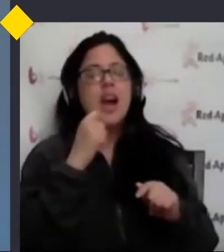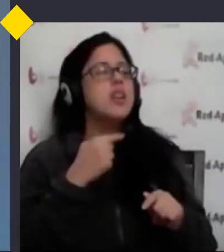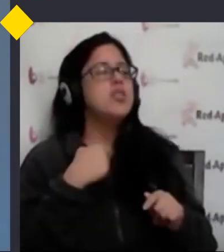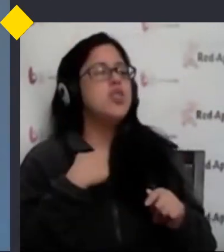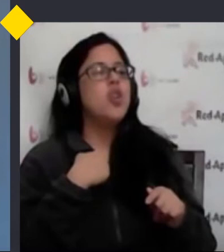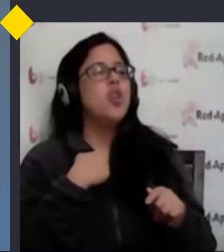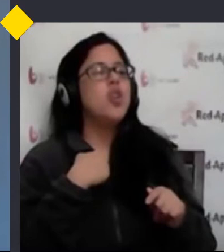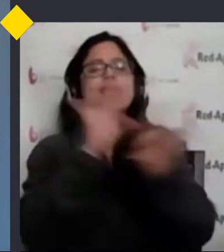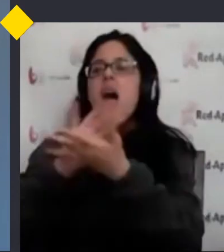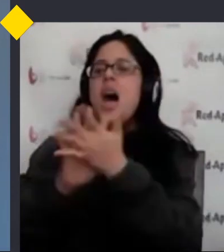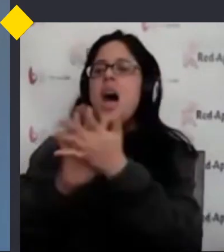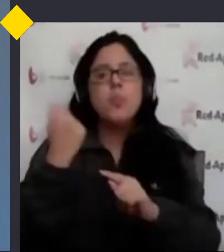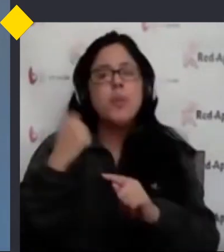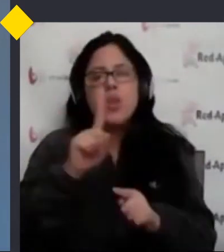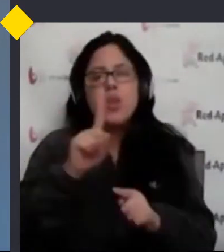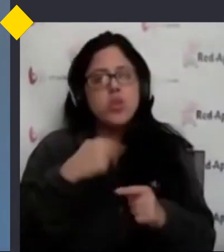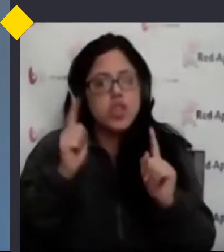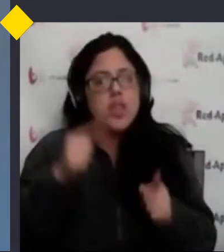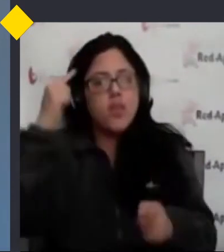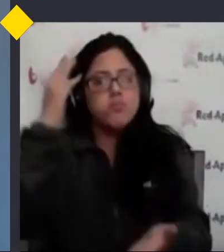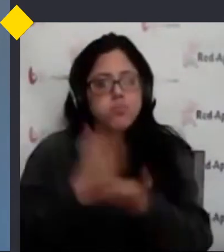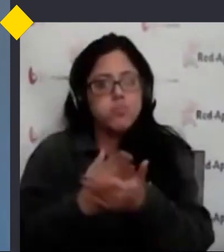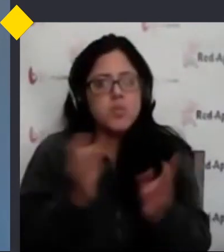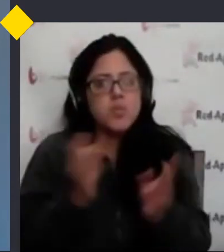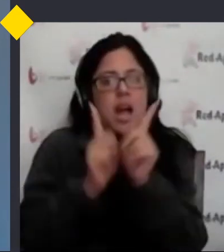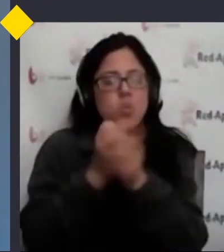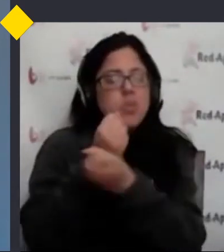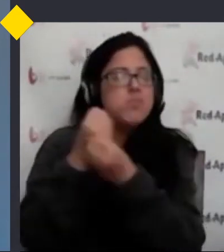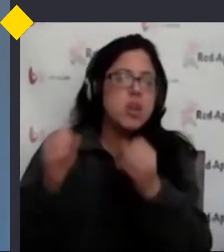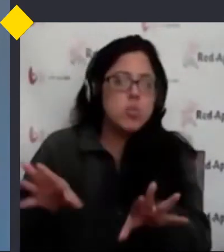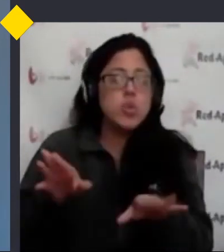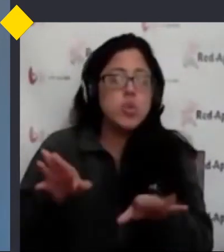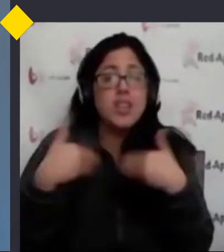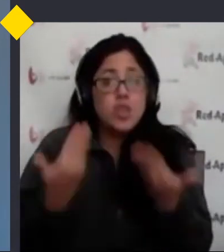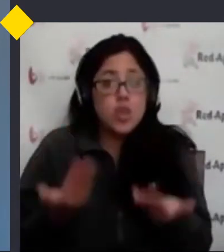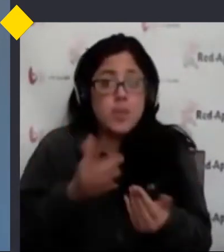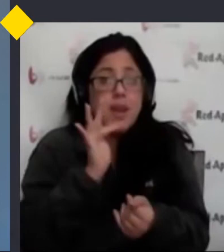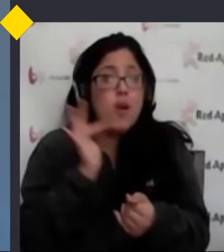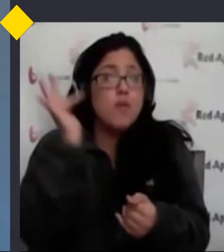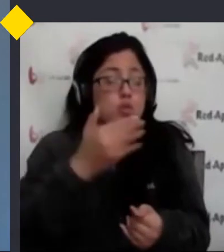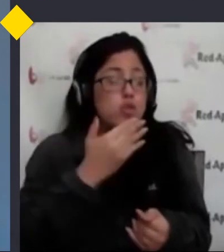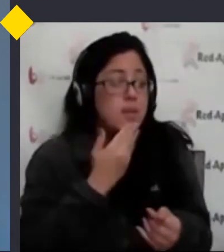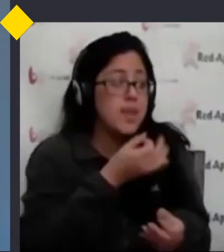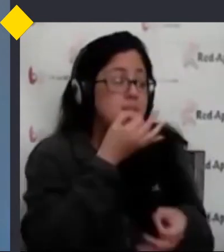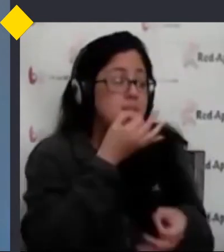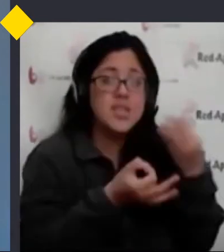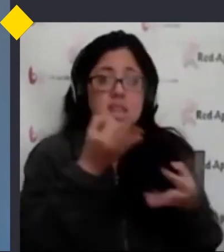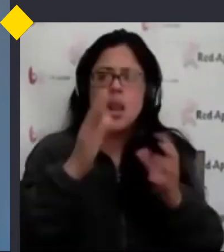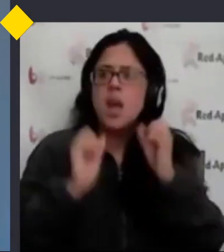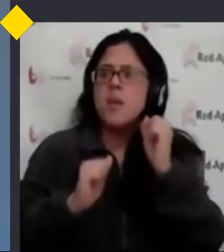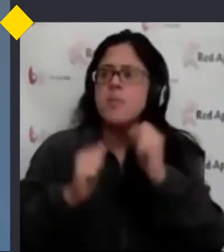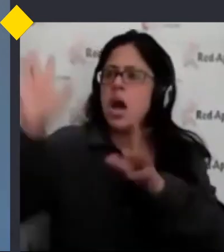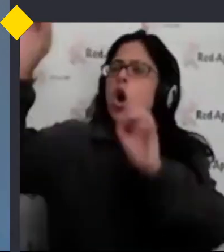y tomar opciones significa tener renuncia. Entonces, en ese sentido, para lo que viene, también las empresas decir, ya, yo me la juego, y voy